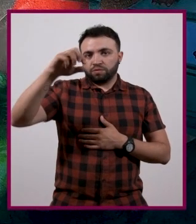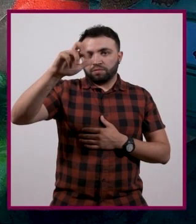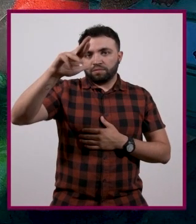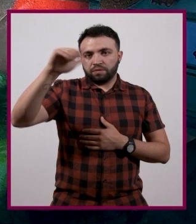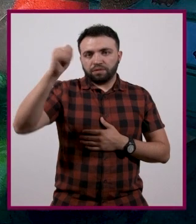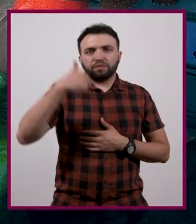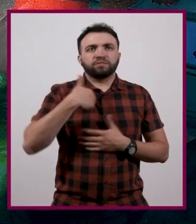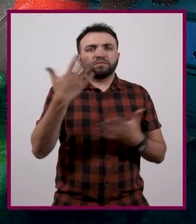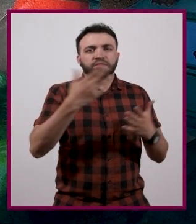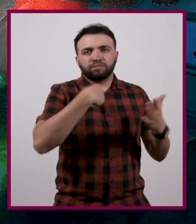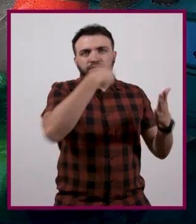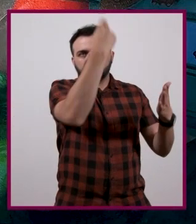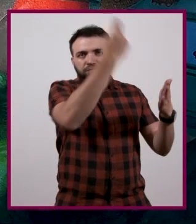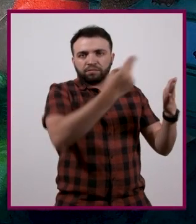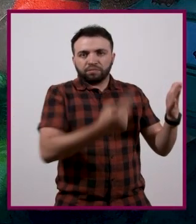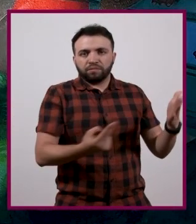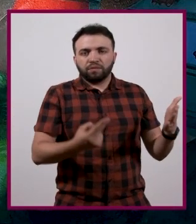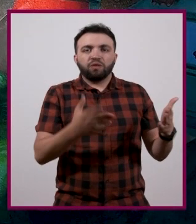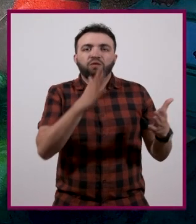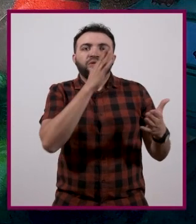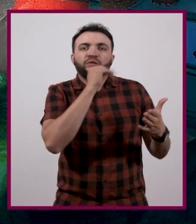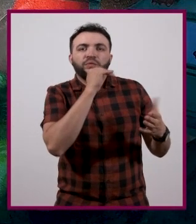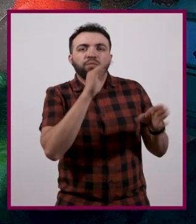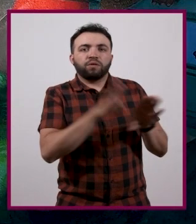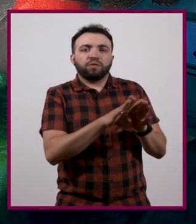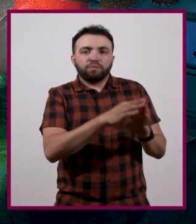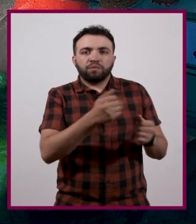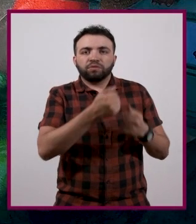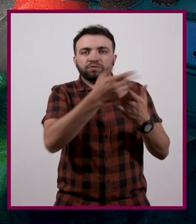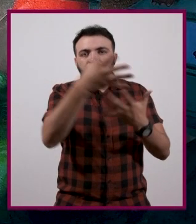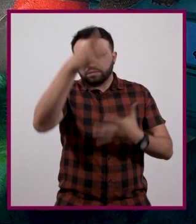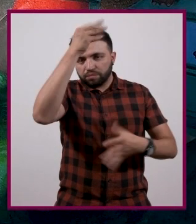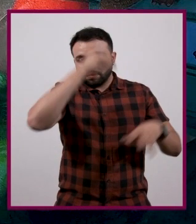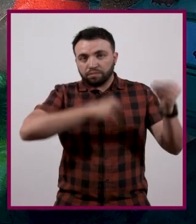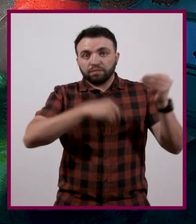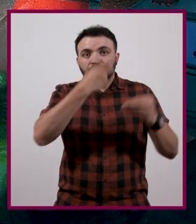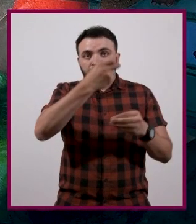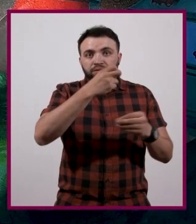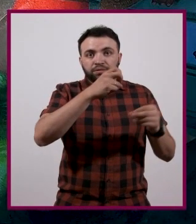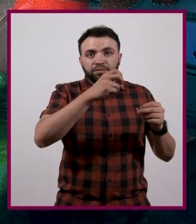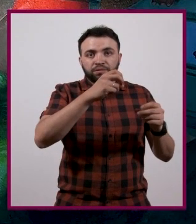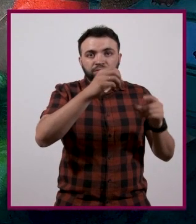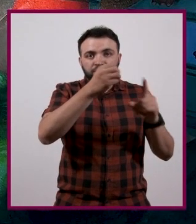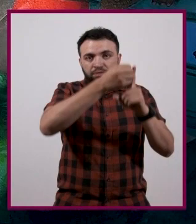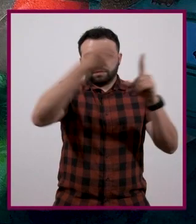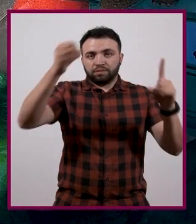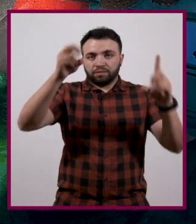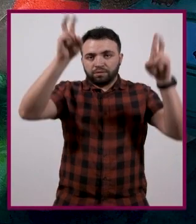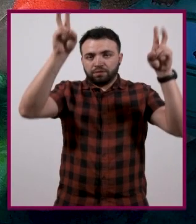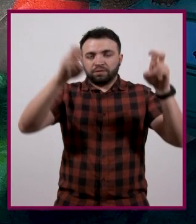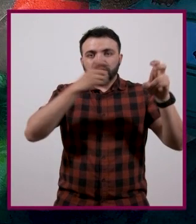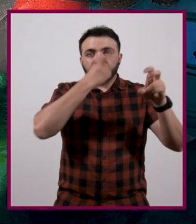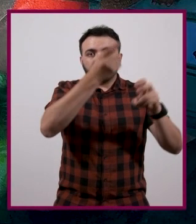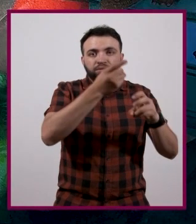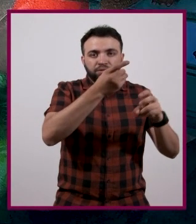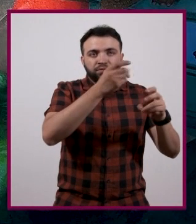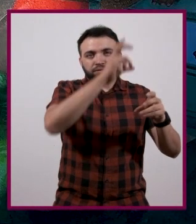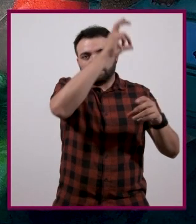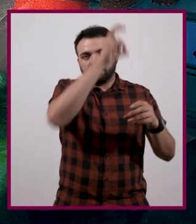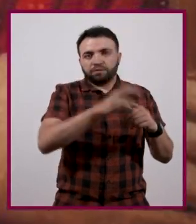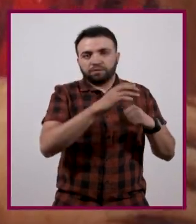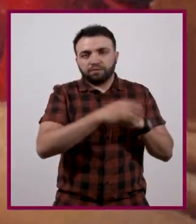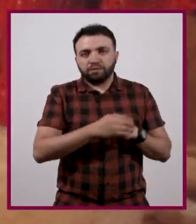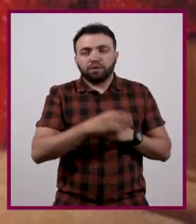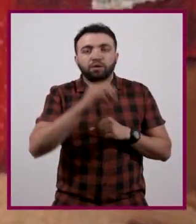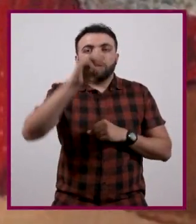Izquierdo que no se habían podido llevar a la práctica. De hecho, el título que le dieron es muy significativo porque dice el mural que debió